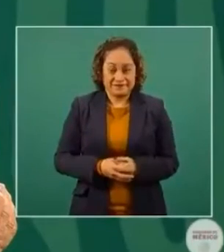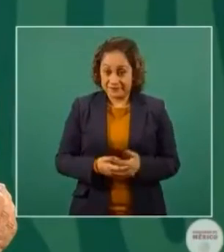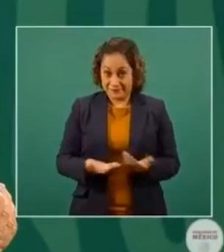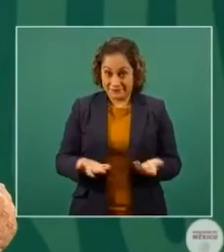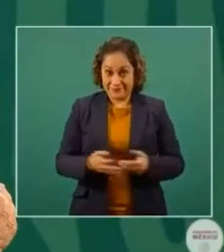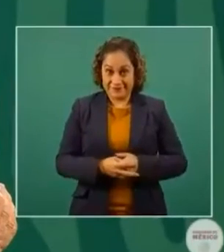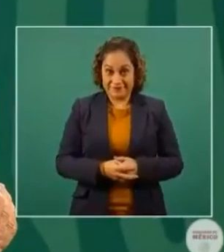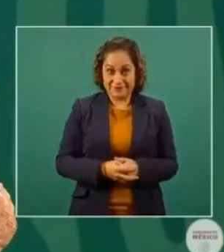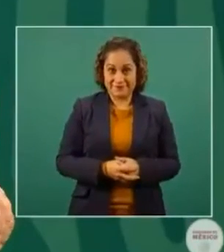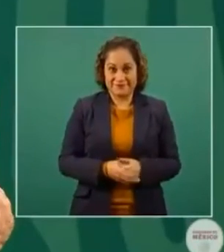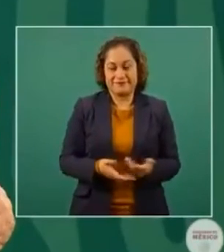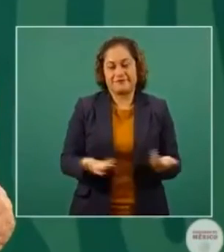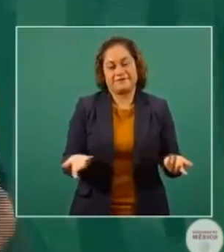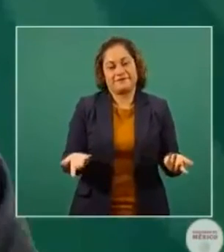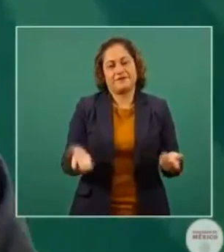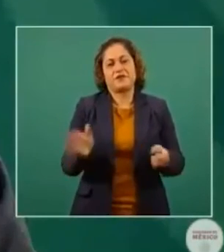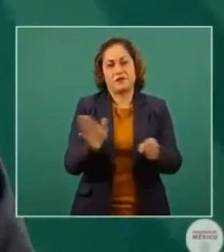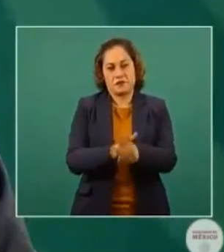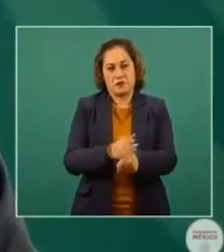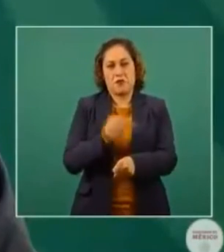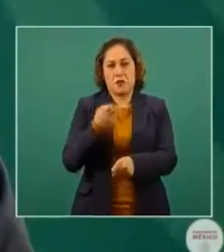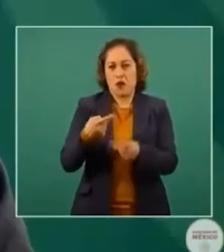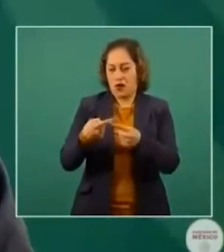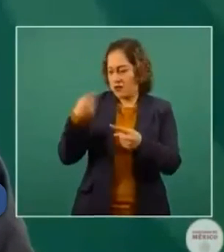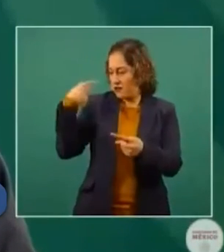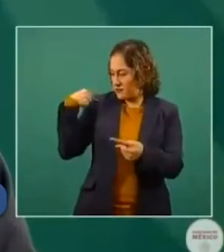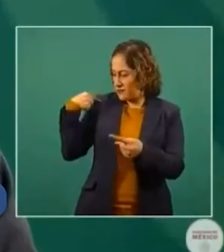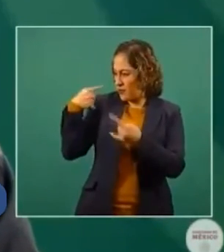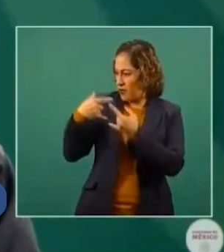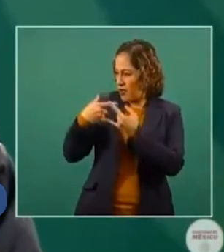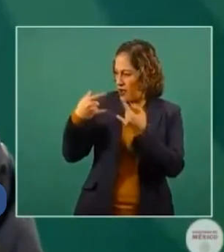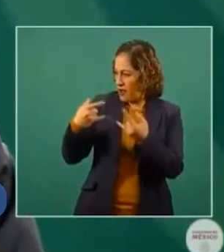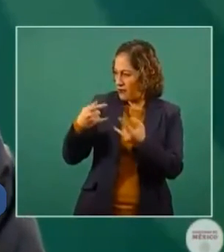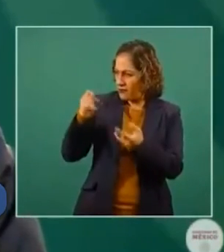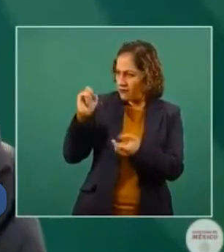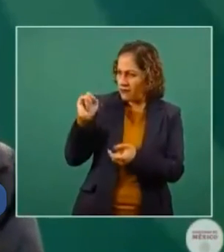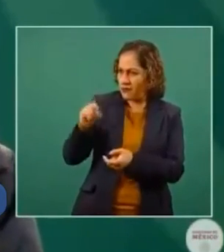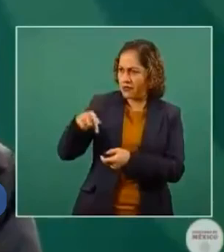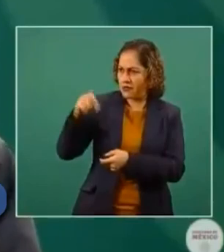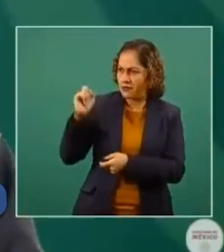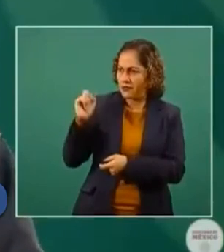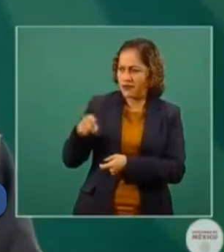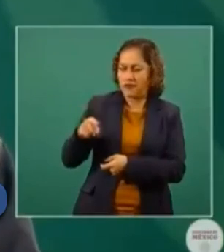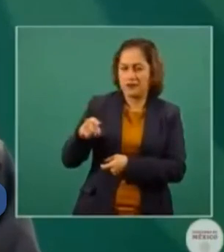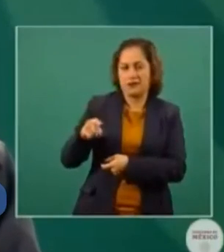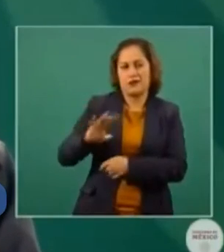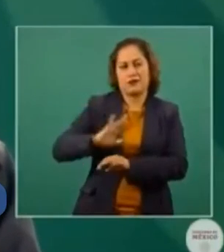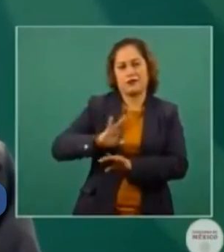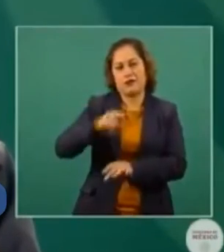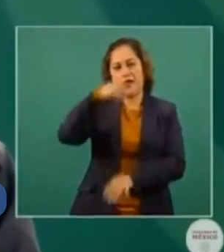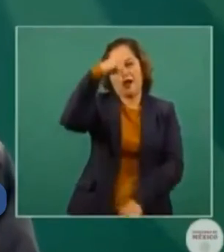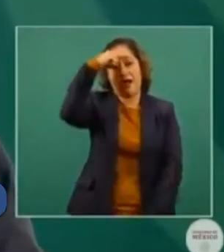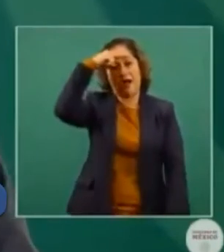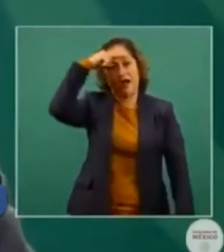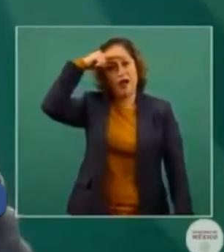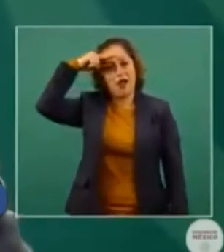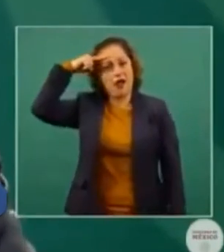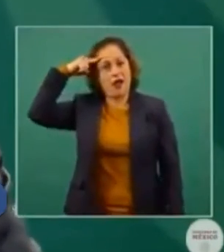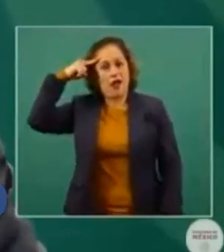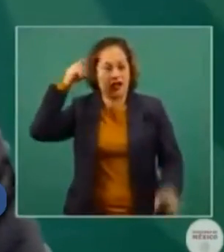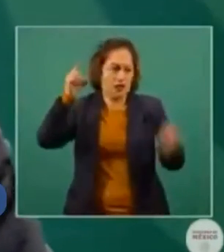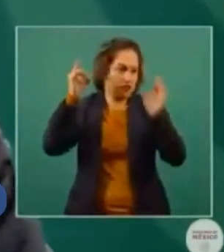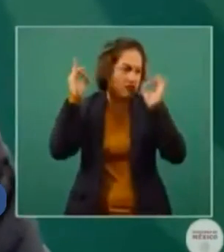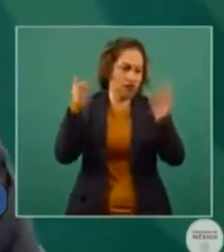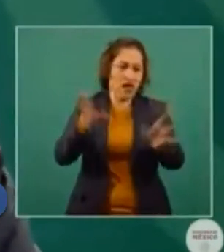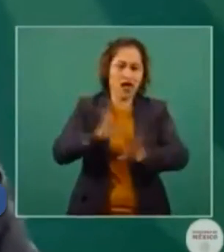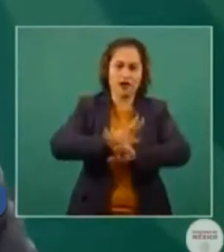Entonces, ya, como dicen algunos, ya chole, porque